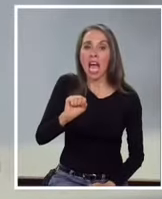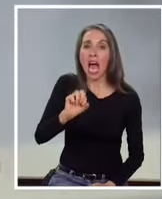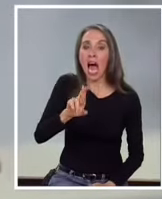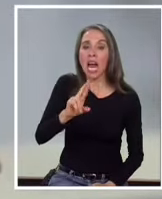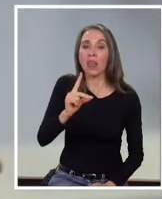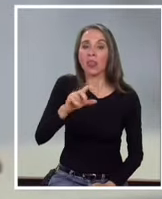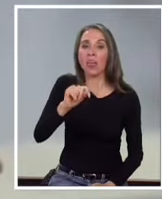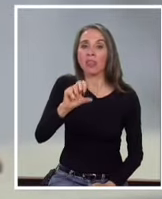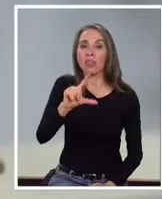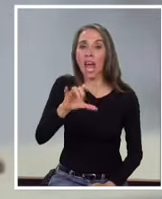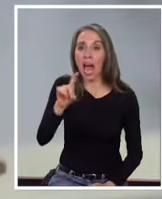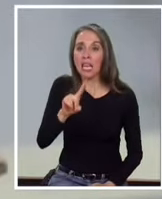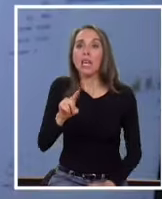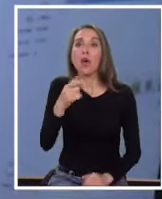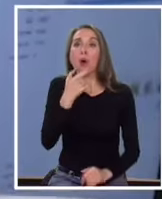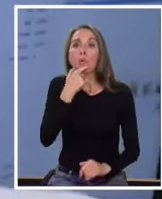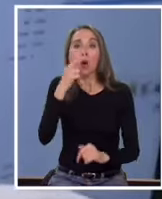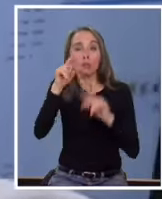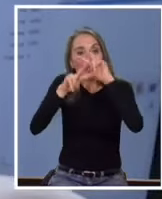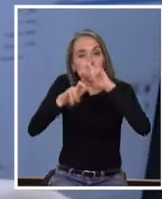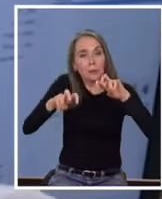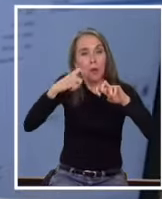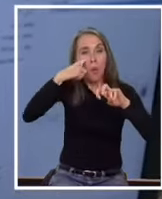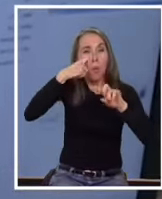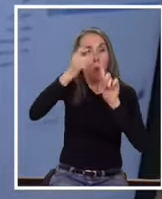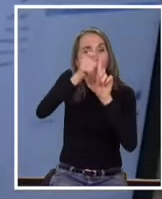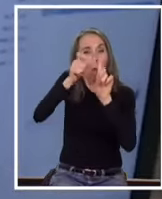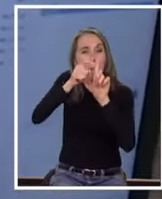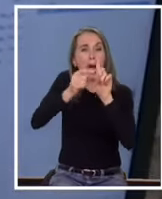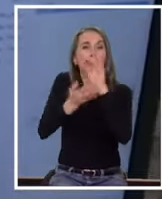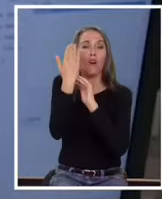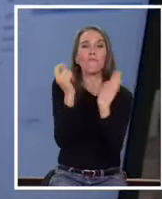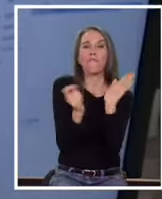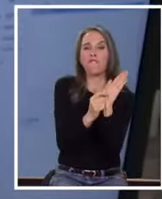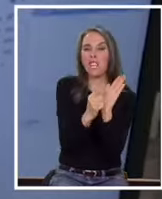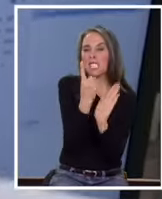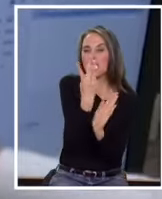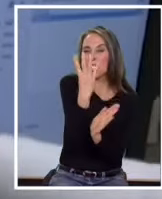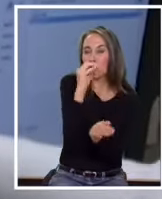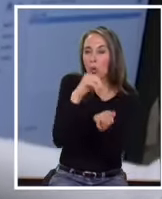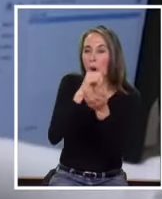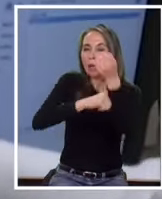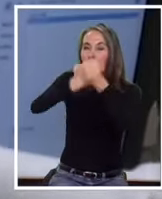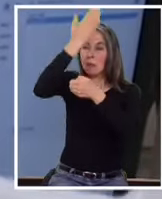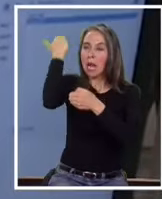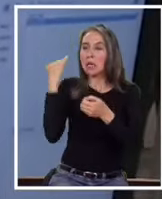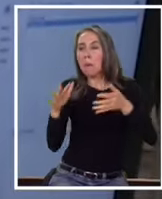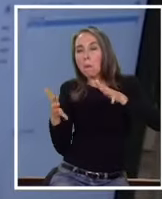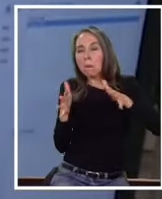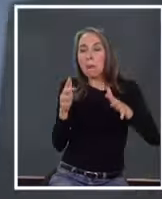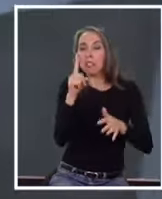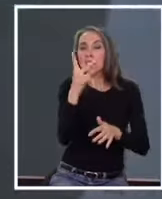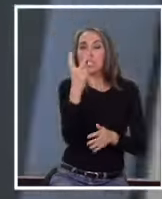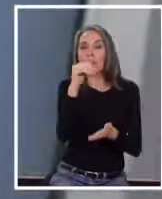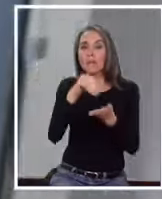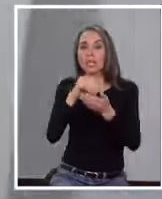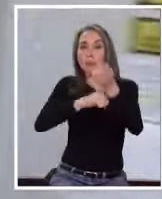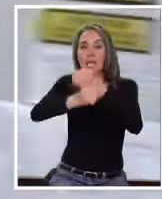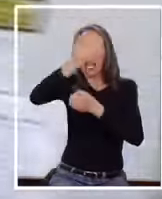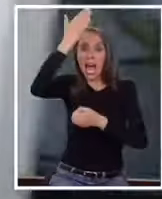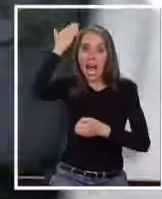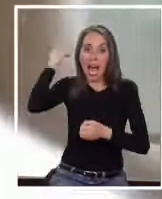Los restos, según cuentan los antropólogos, datan de entre 140.000 y 120.000 años